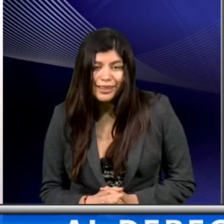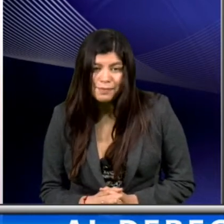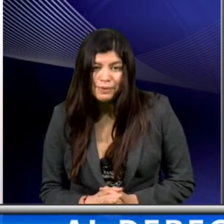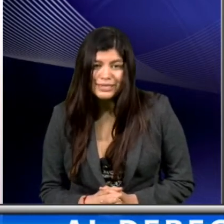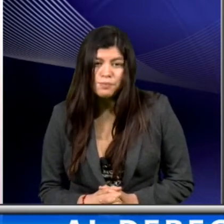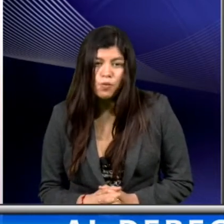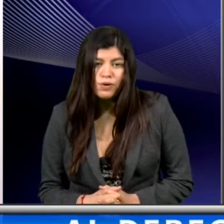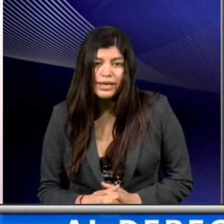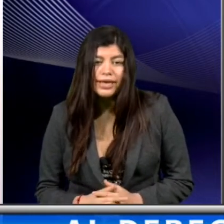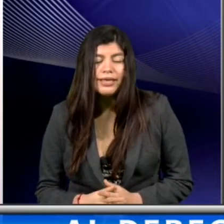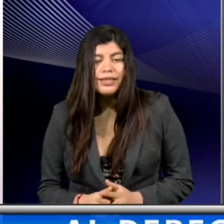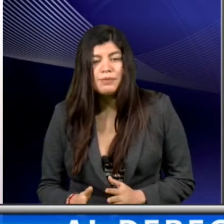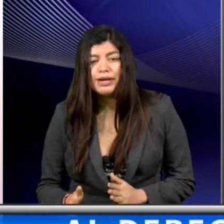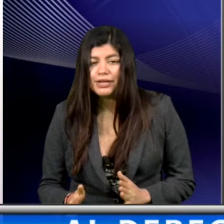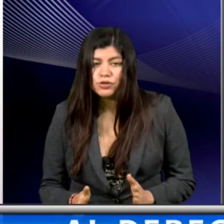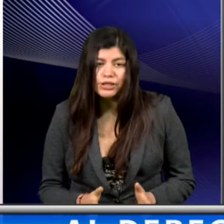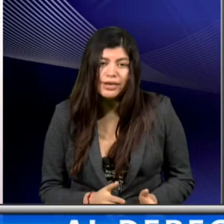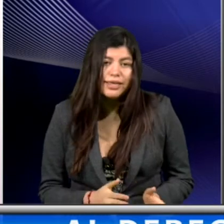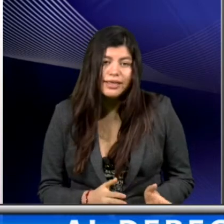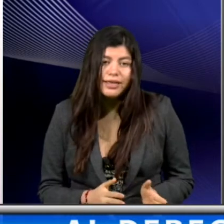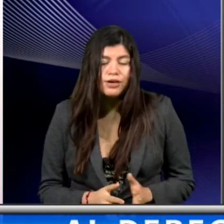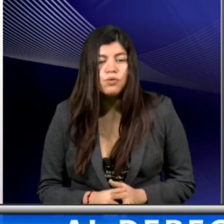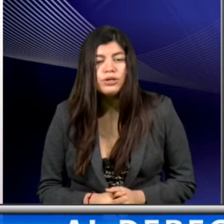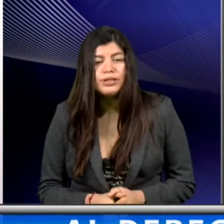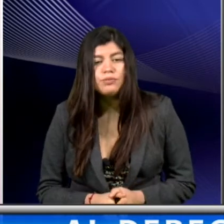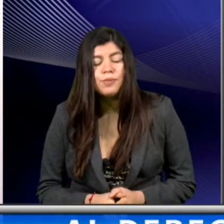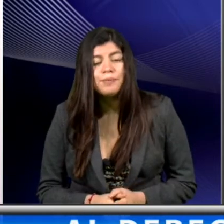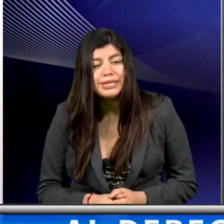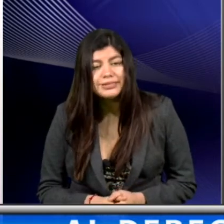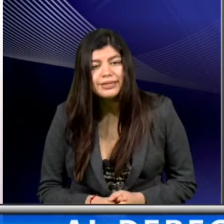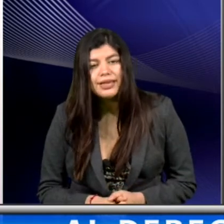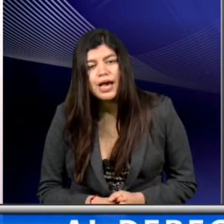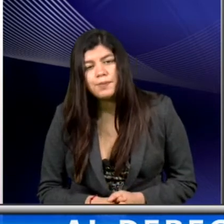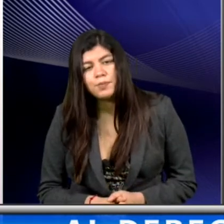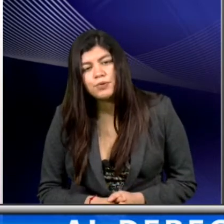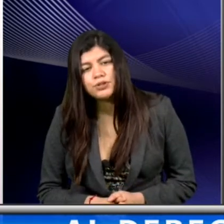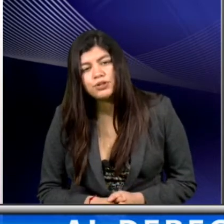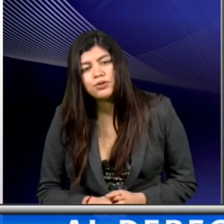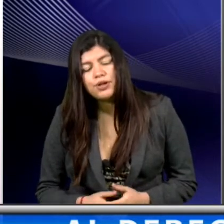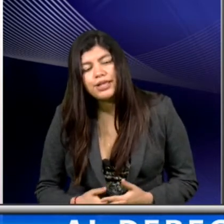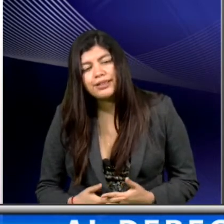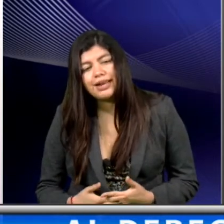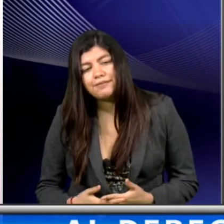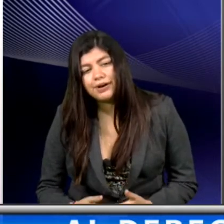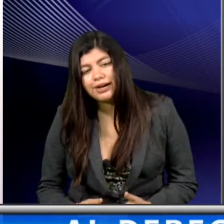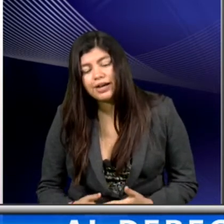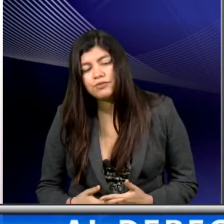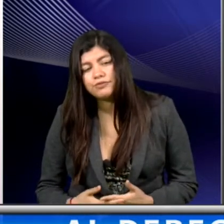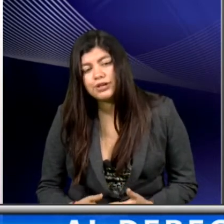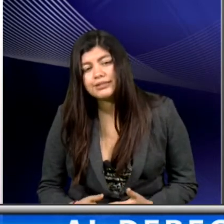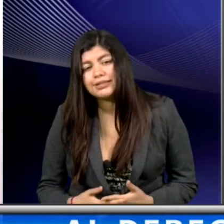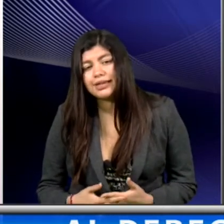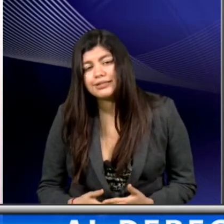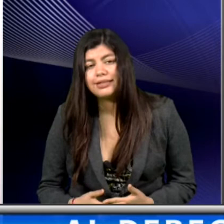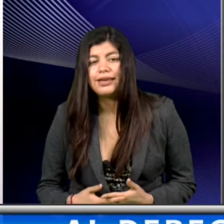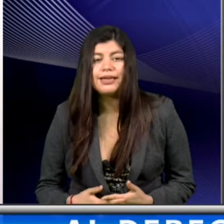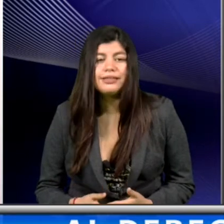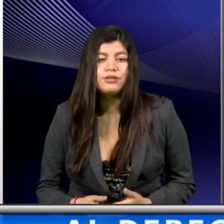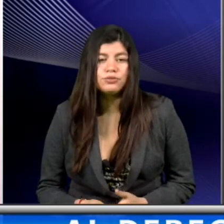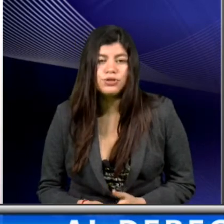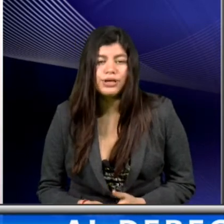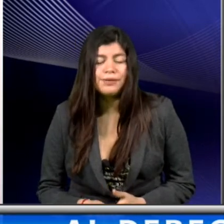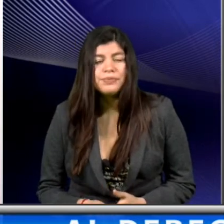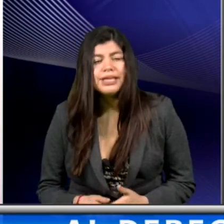la CADEM Plaza Pública de manera sostenida en los últimos meses a propósito de la baja confianza que existe